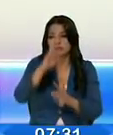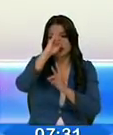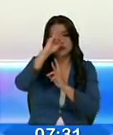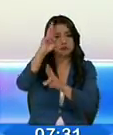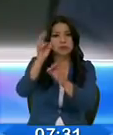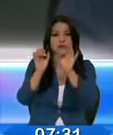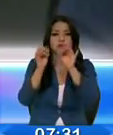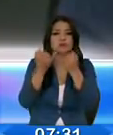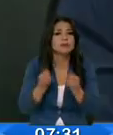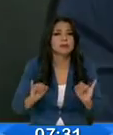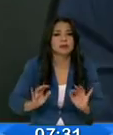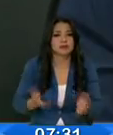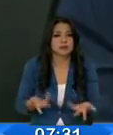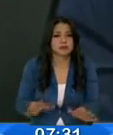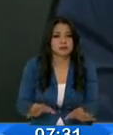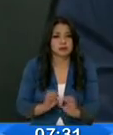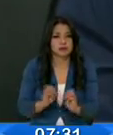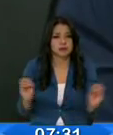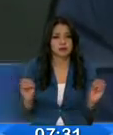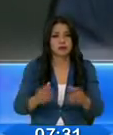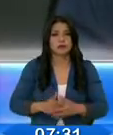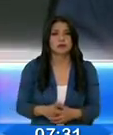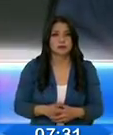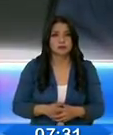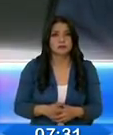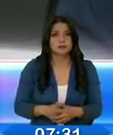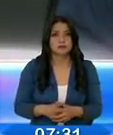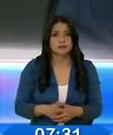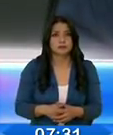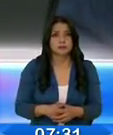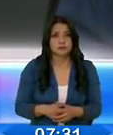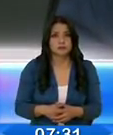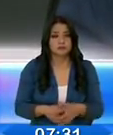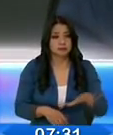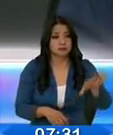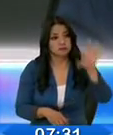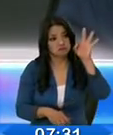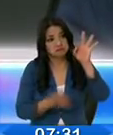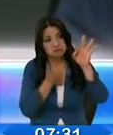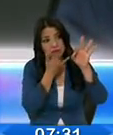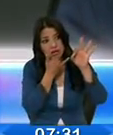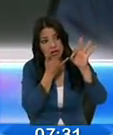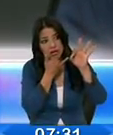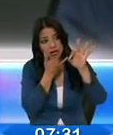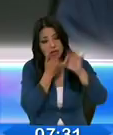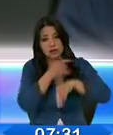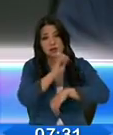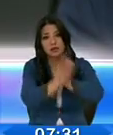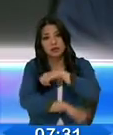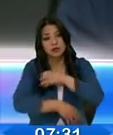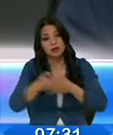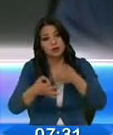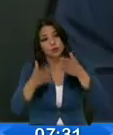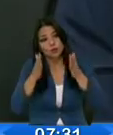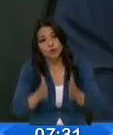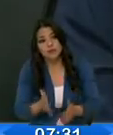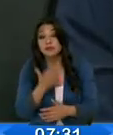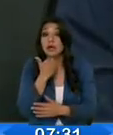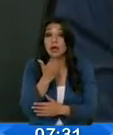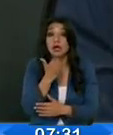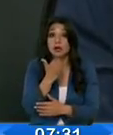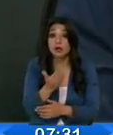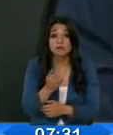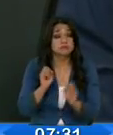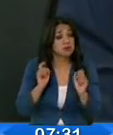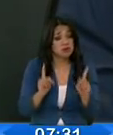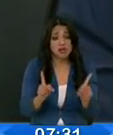independencia judicial. Si se han descubierto posibles infracciones disciplinarias de nuestros jueces, seremos, como